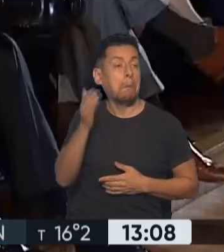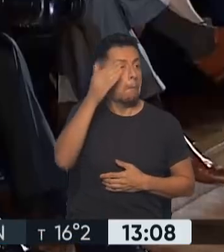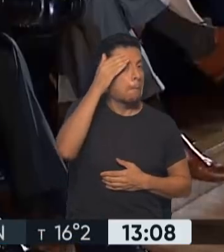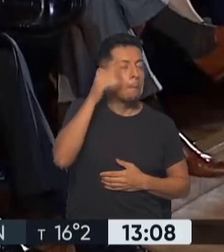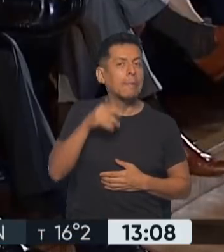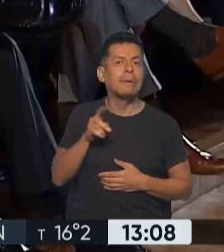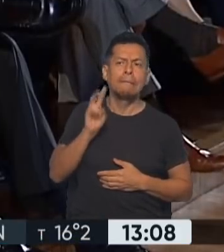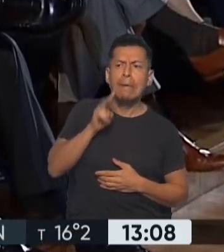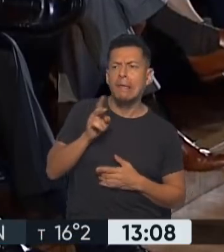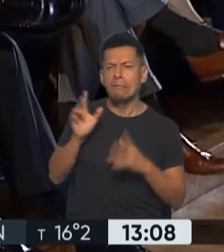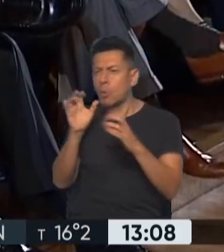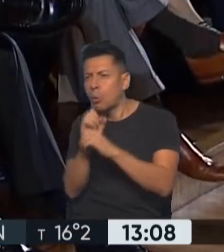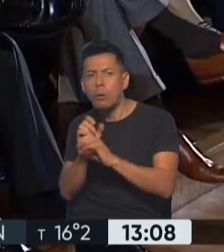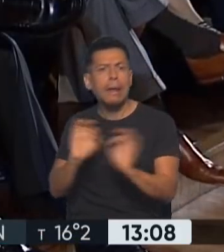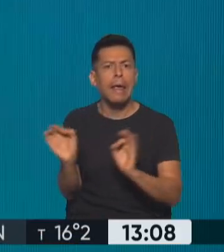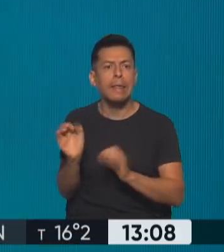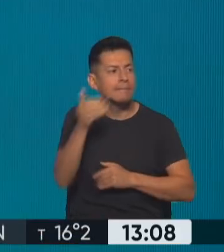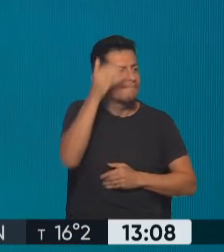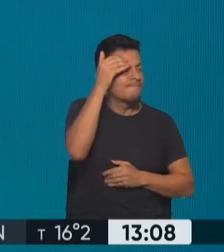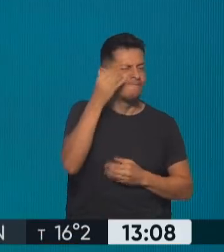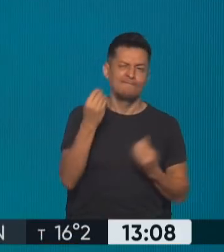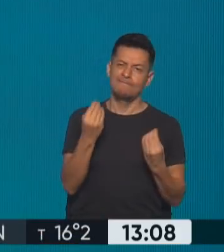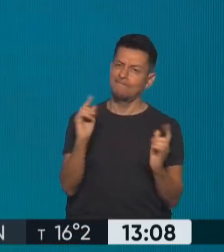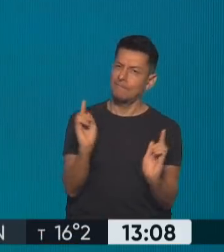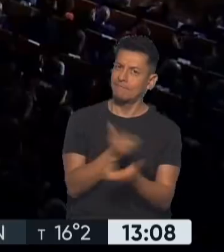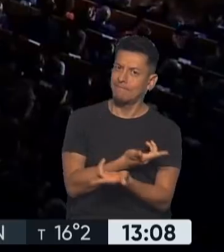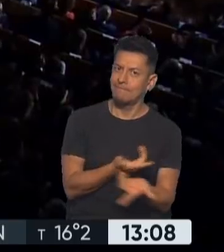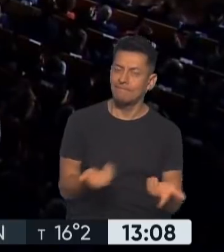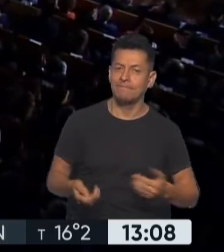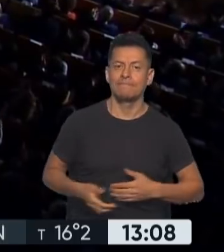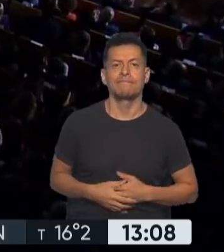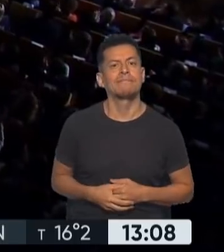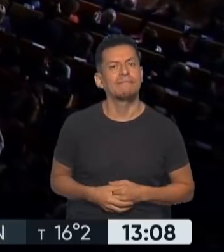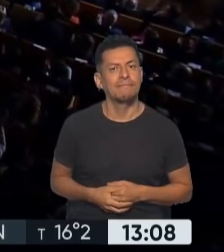alguna irregularidad o alguna ilegalidad.